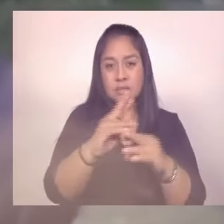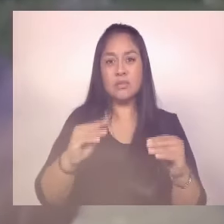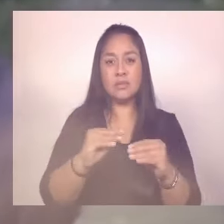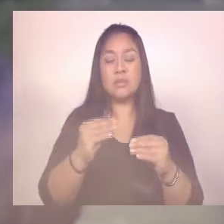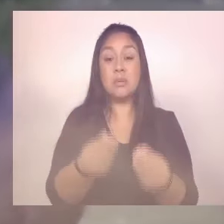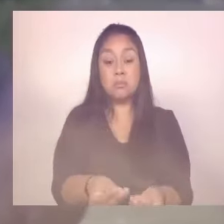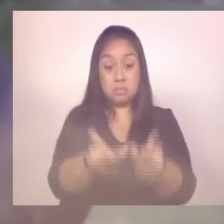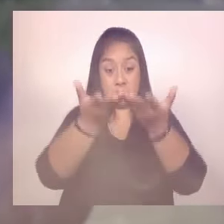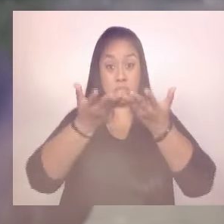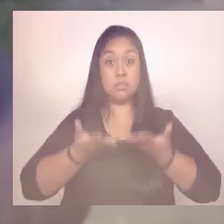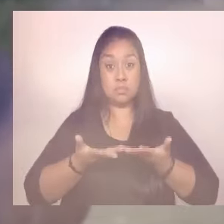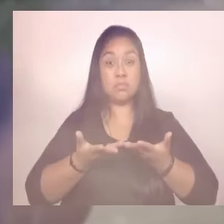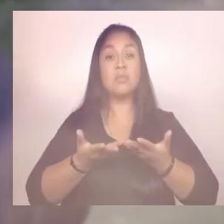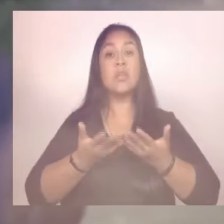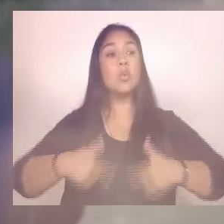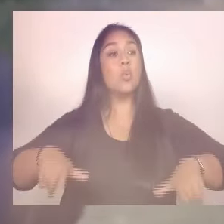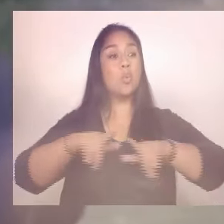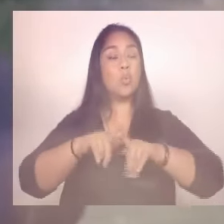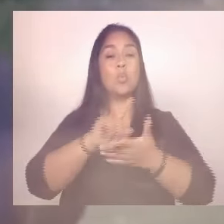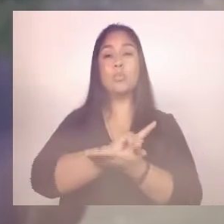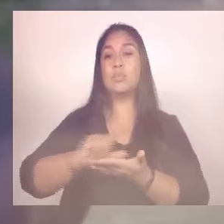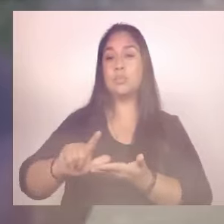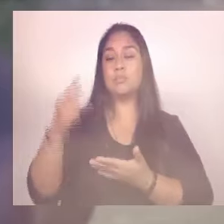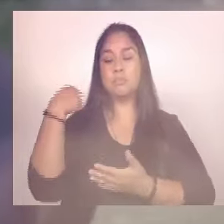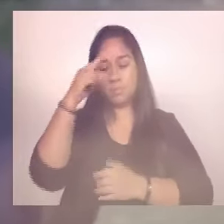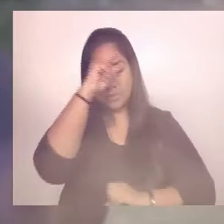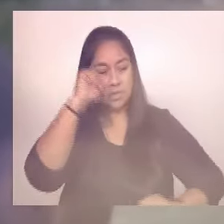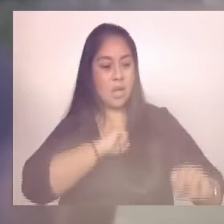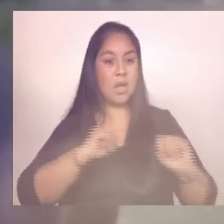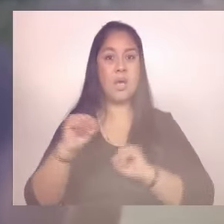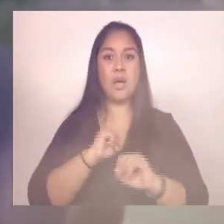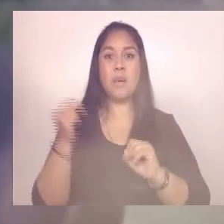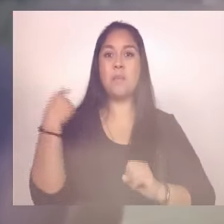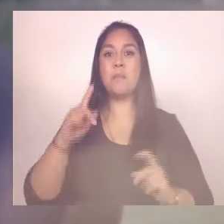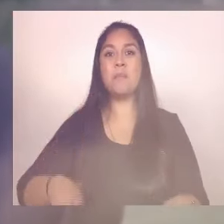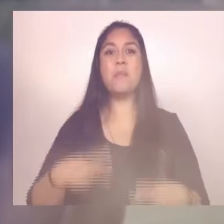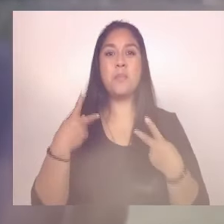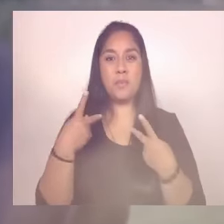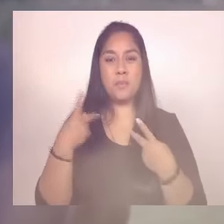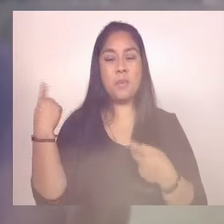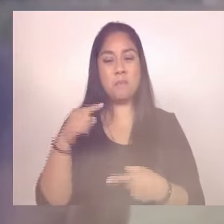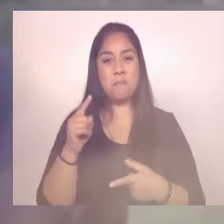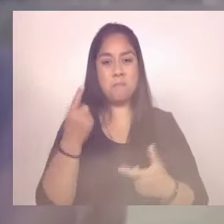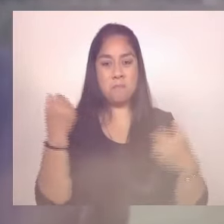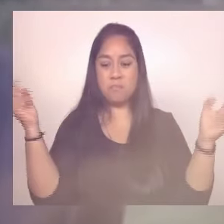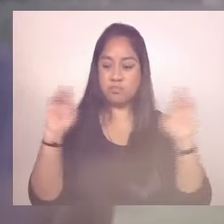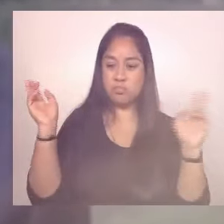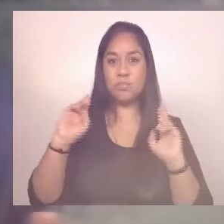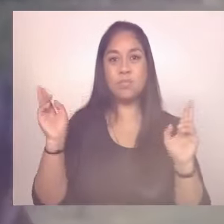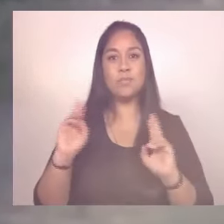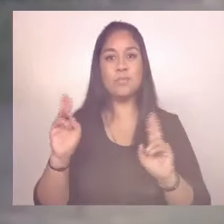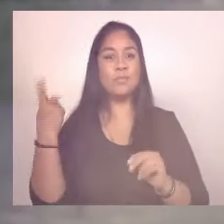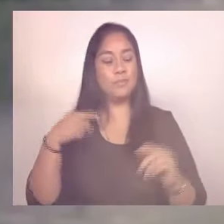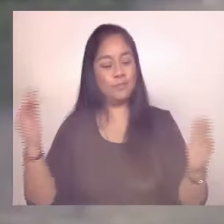respeto y nos dará a cambio espacios limpios para trabajar, para vivir, para